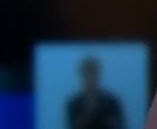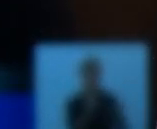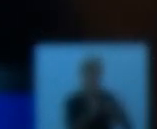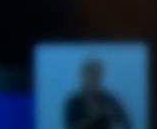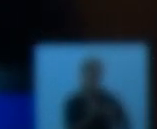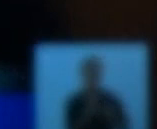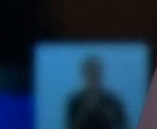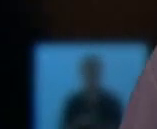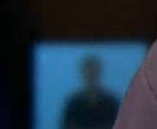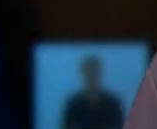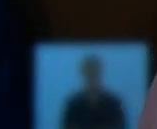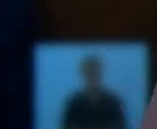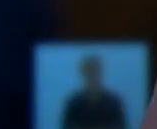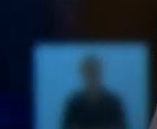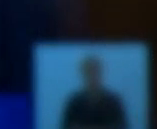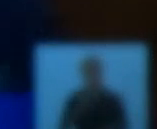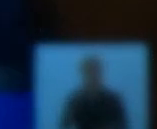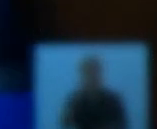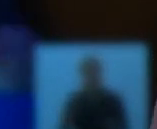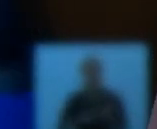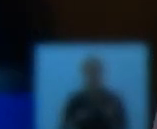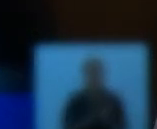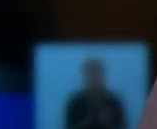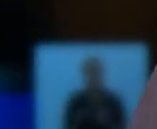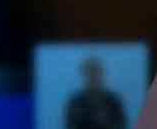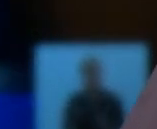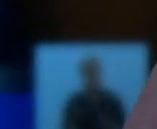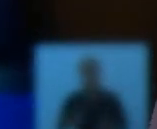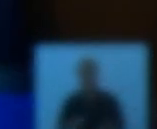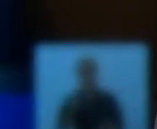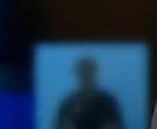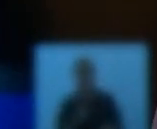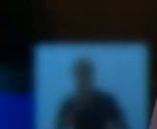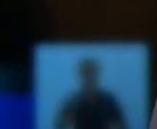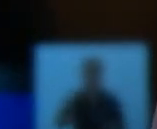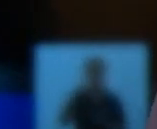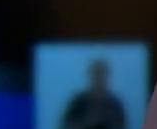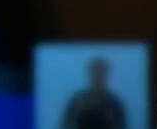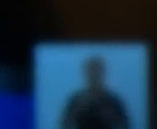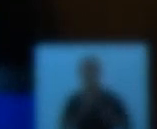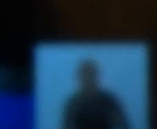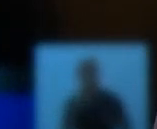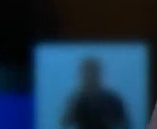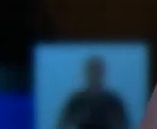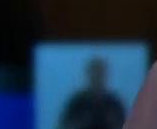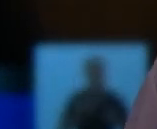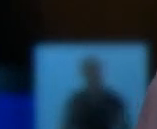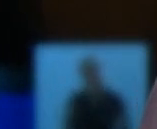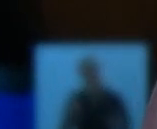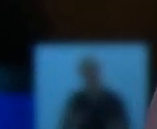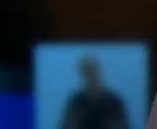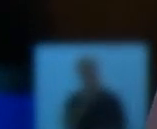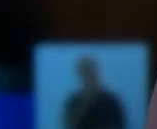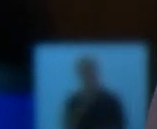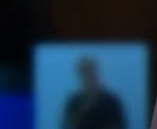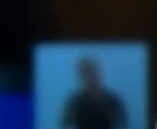¿no? Algunos que nos gustan más, otros que nos gustan menos, algunos de los que tenemos mucho fastidio. Entonces, eso está muy activo en las personas y para que eso se cambie solamente en el marco de un